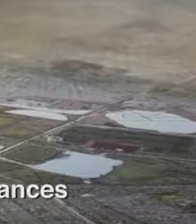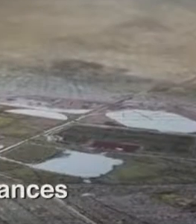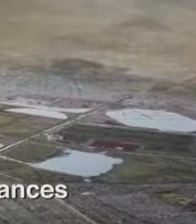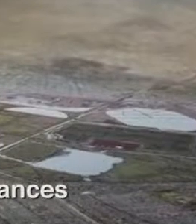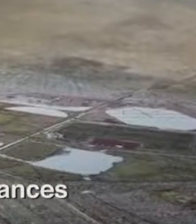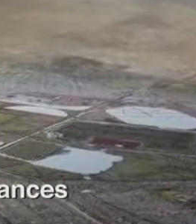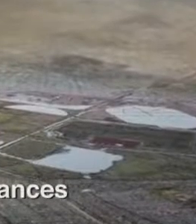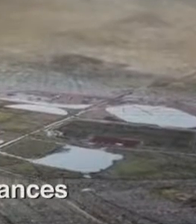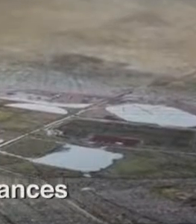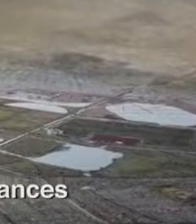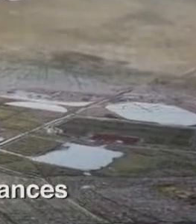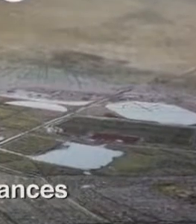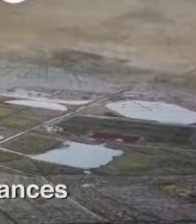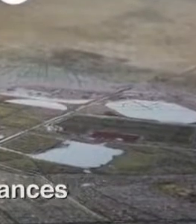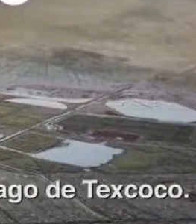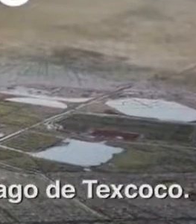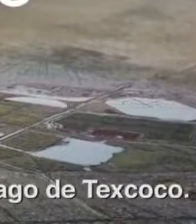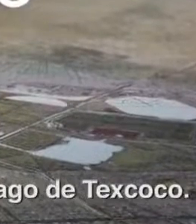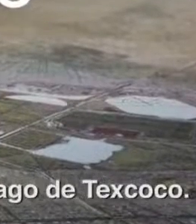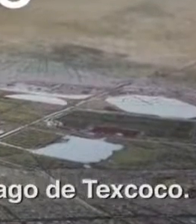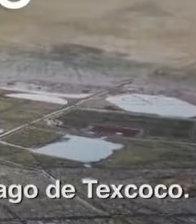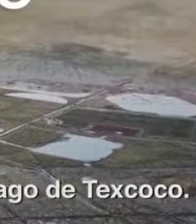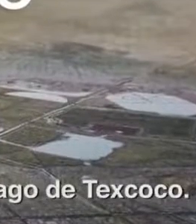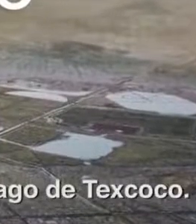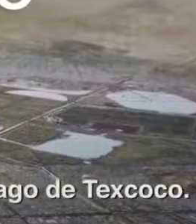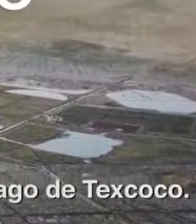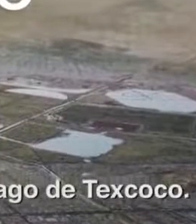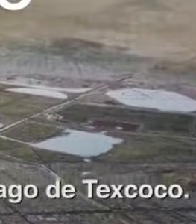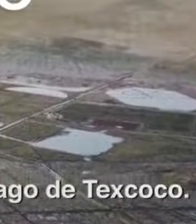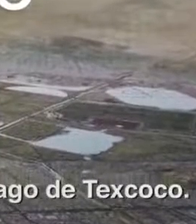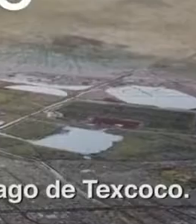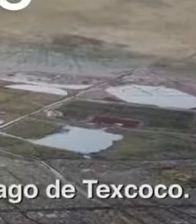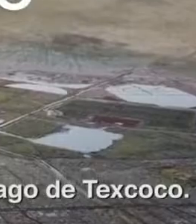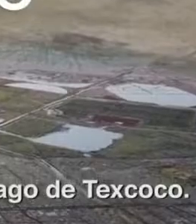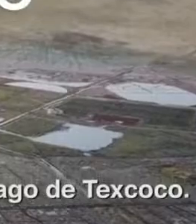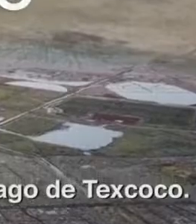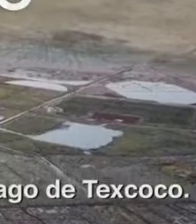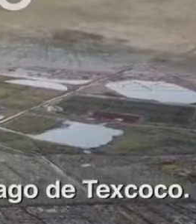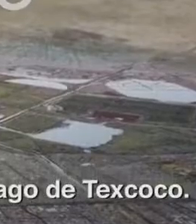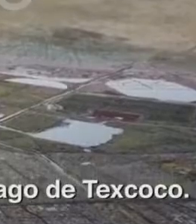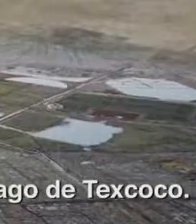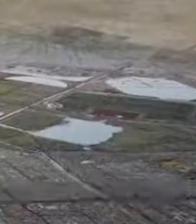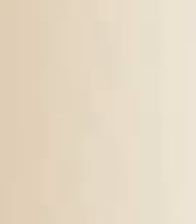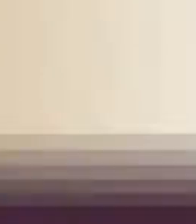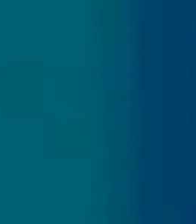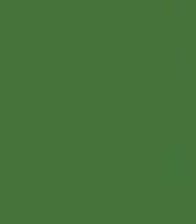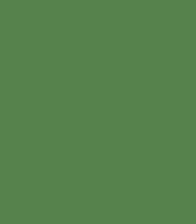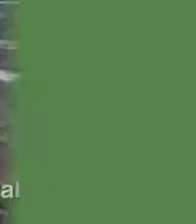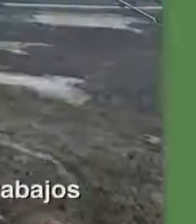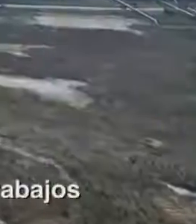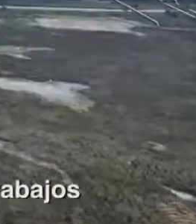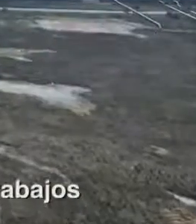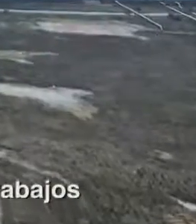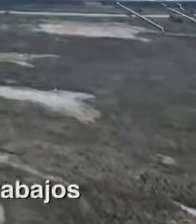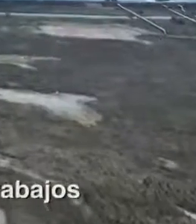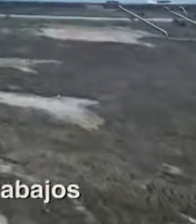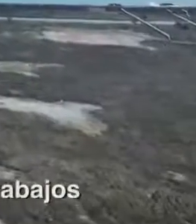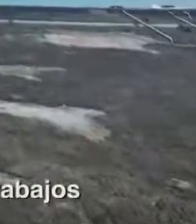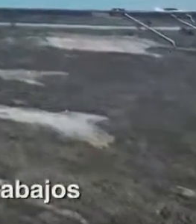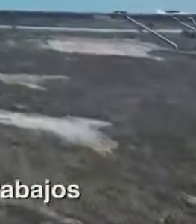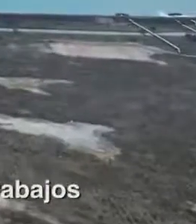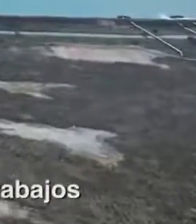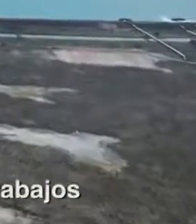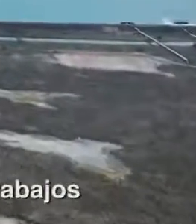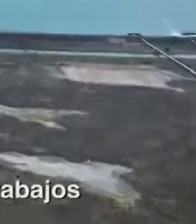La Comisión Nacional del Agua informa los avances en los trabajos de la construcción del Parque Ecológico Lago de Texcoco. En el lago Nabor Carrillo